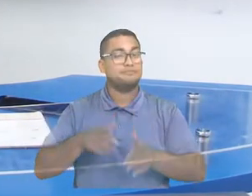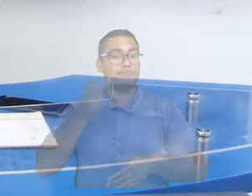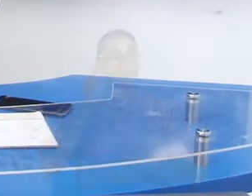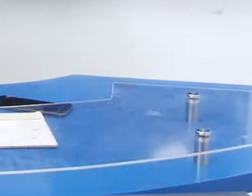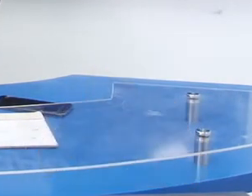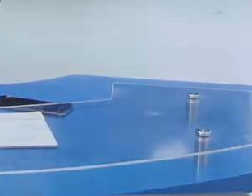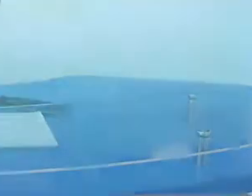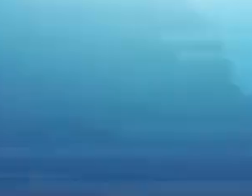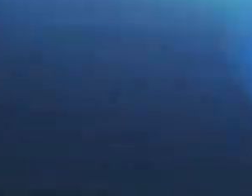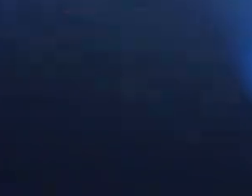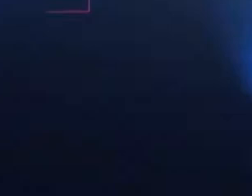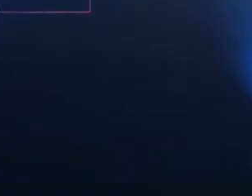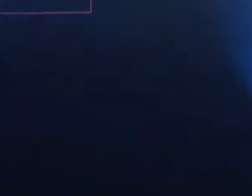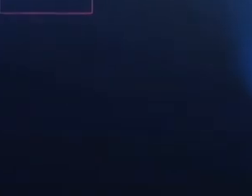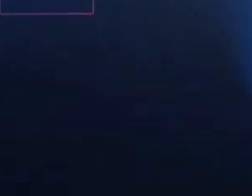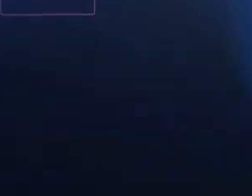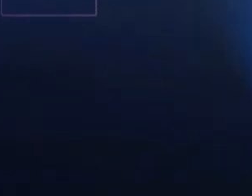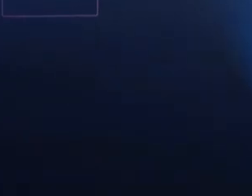Veamos.